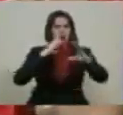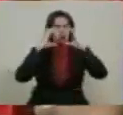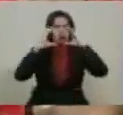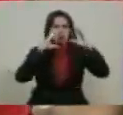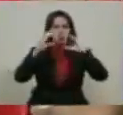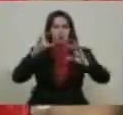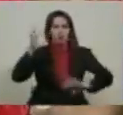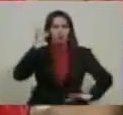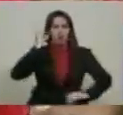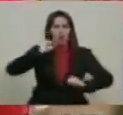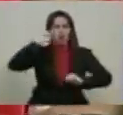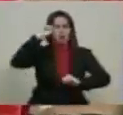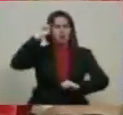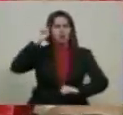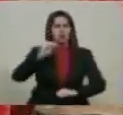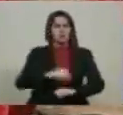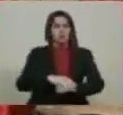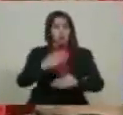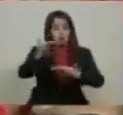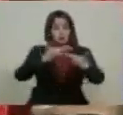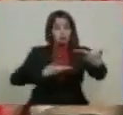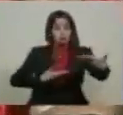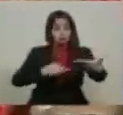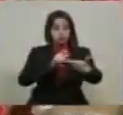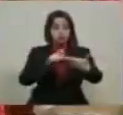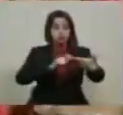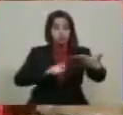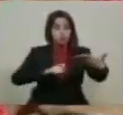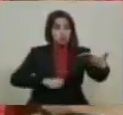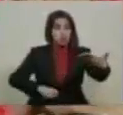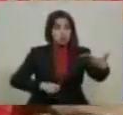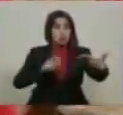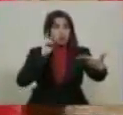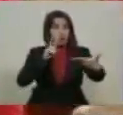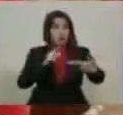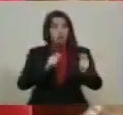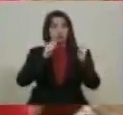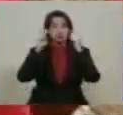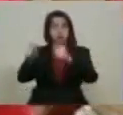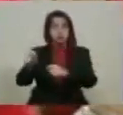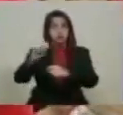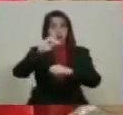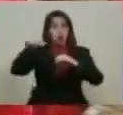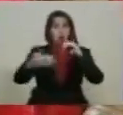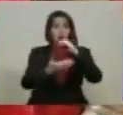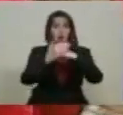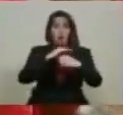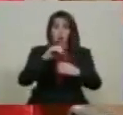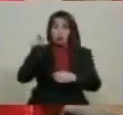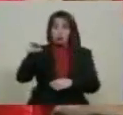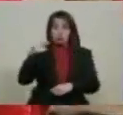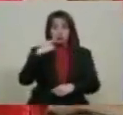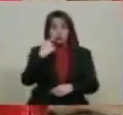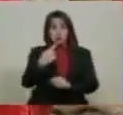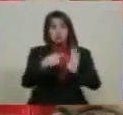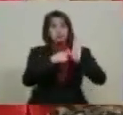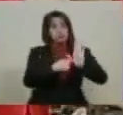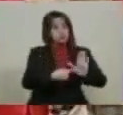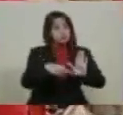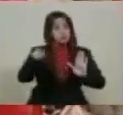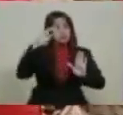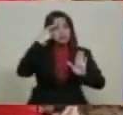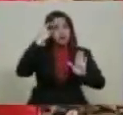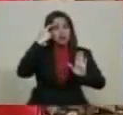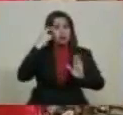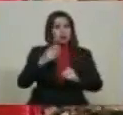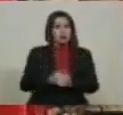al Poder. Yo recibí tu carta, Tania. Y delegué a Jorge Rodríguez, míralo, reconócelo, pueblo,